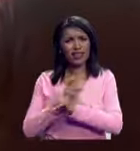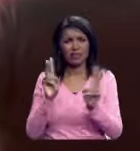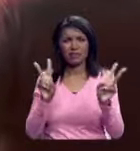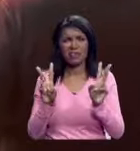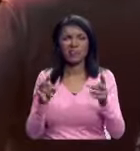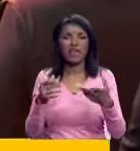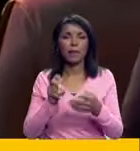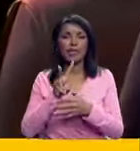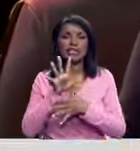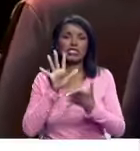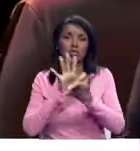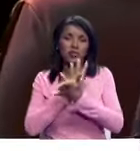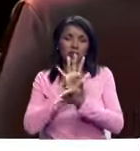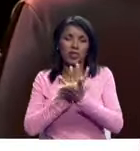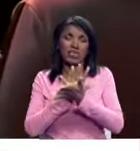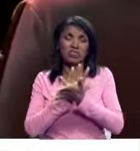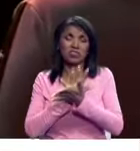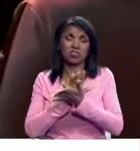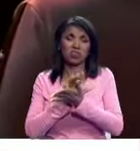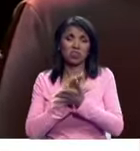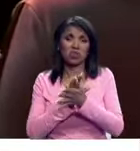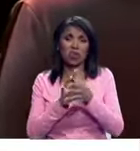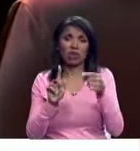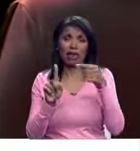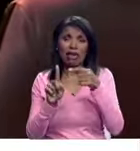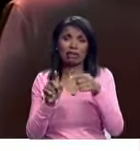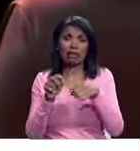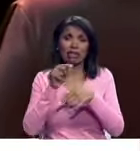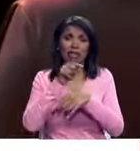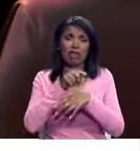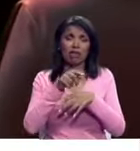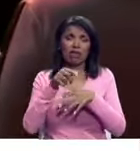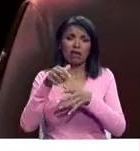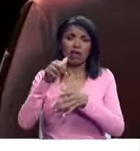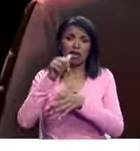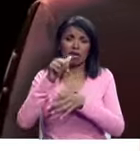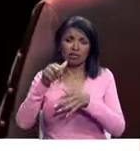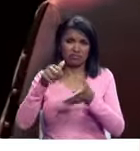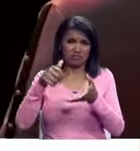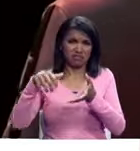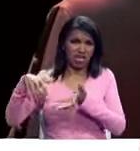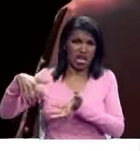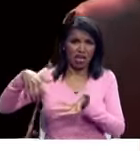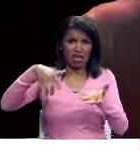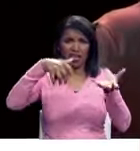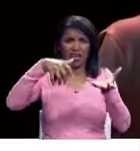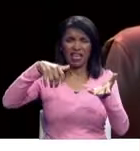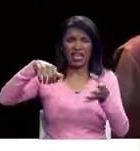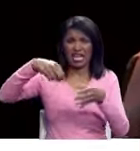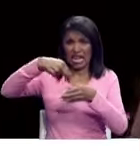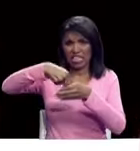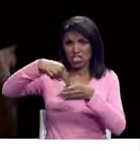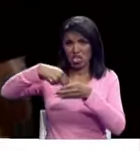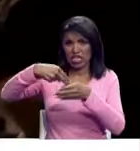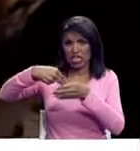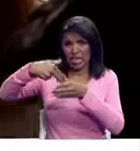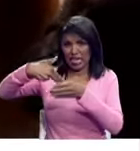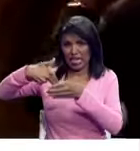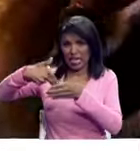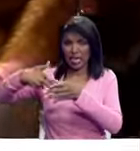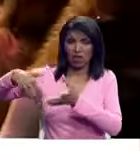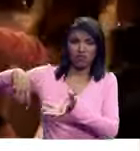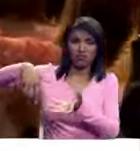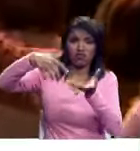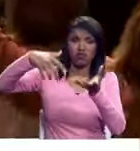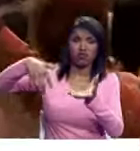falleció en un terrible incidente luego de ser rociada con gasolina y posteriormente incendiada, en